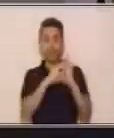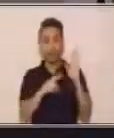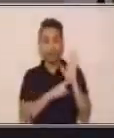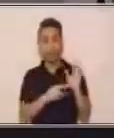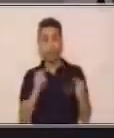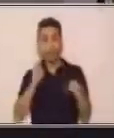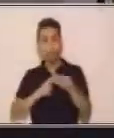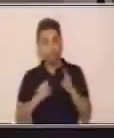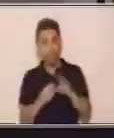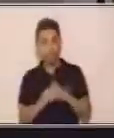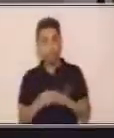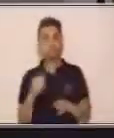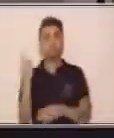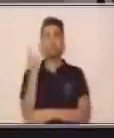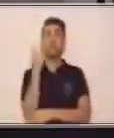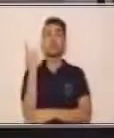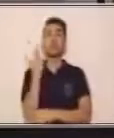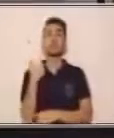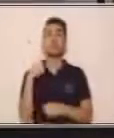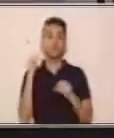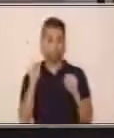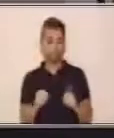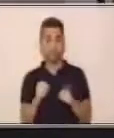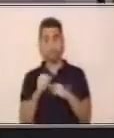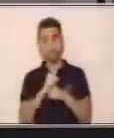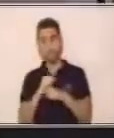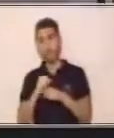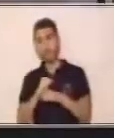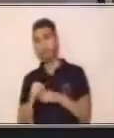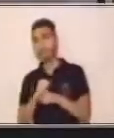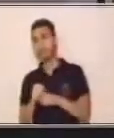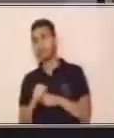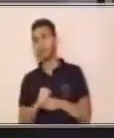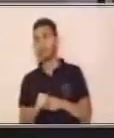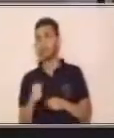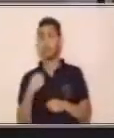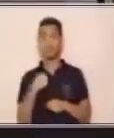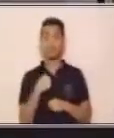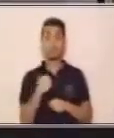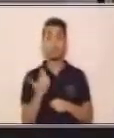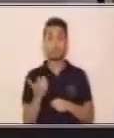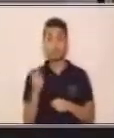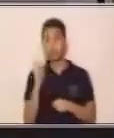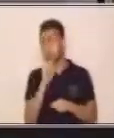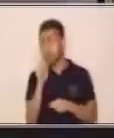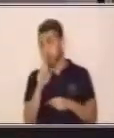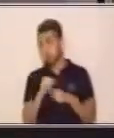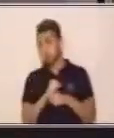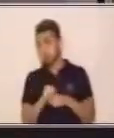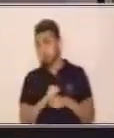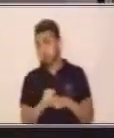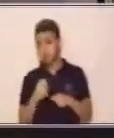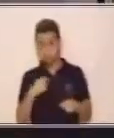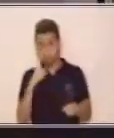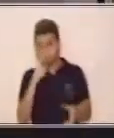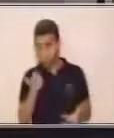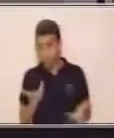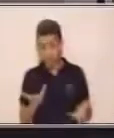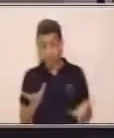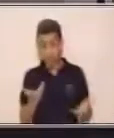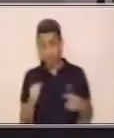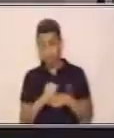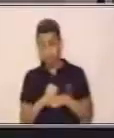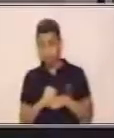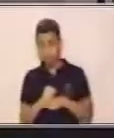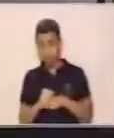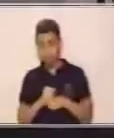importante que nosotros practiquemos. Si no practiquemos, si no practicamos, si no tenemos esa práctica y la